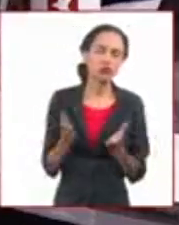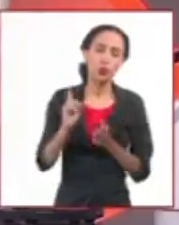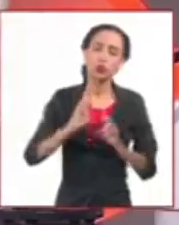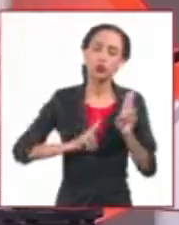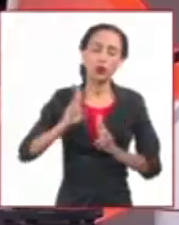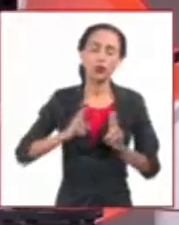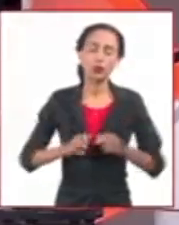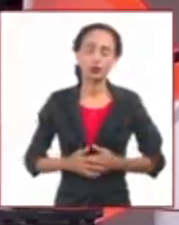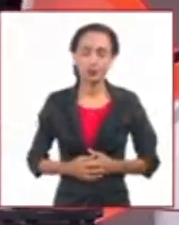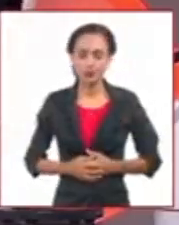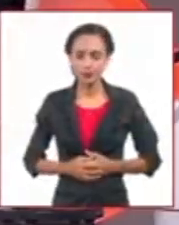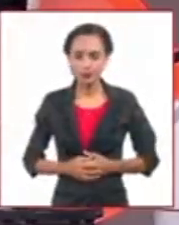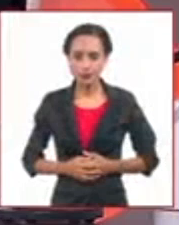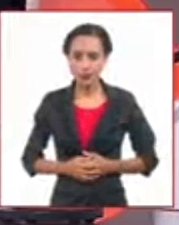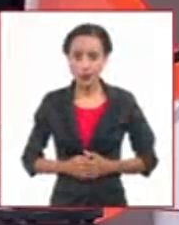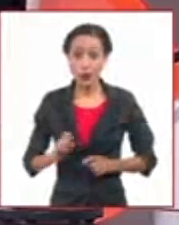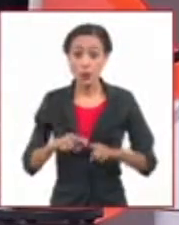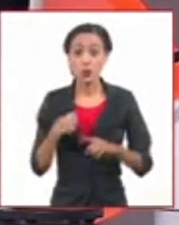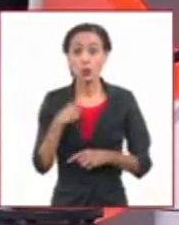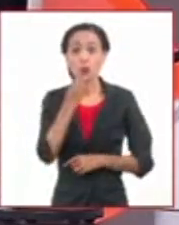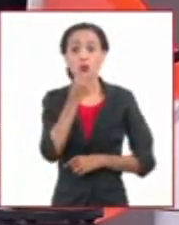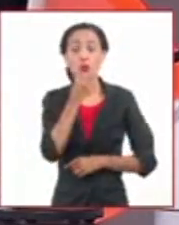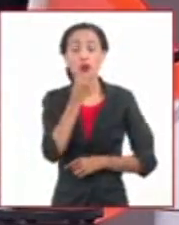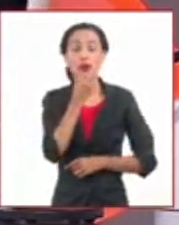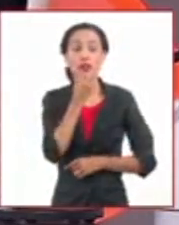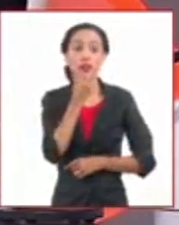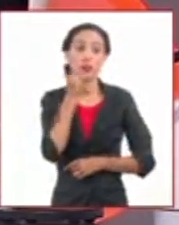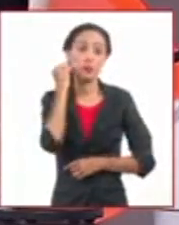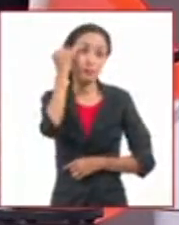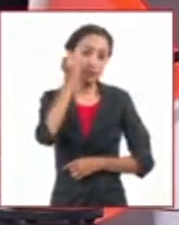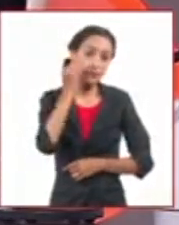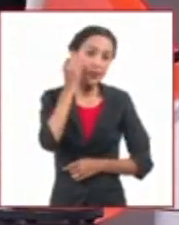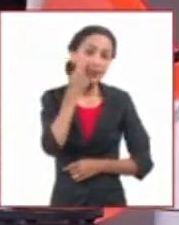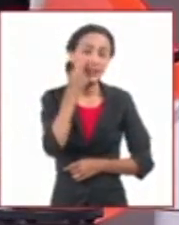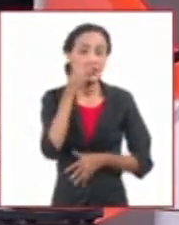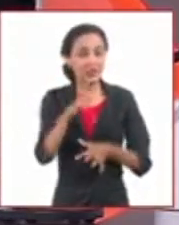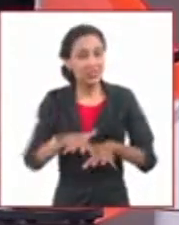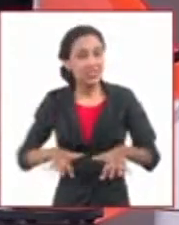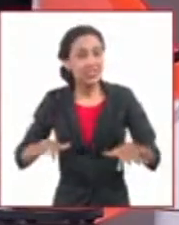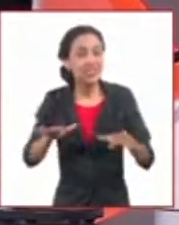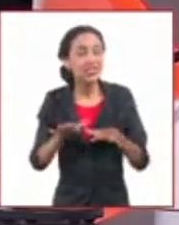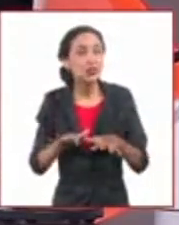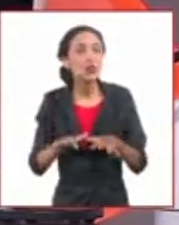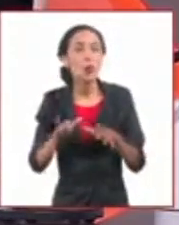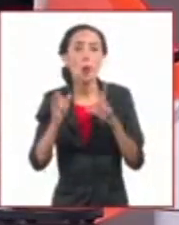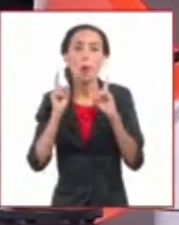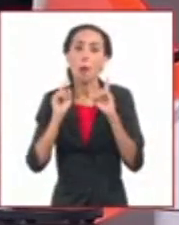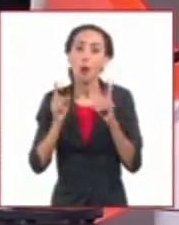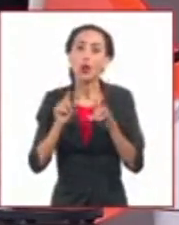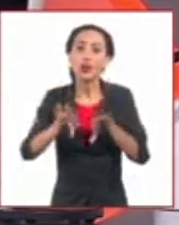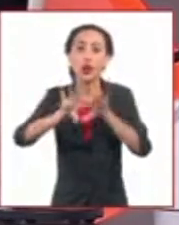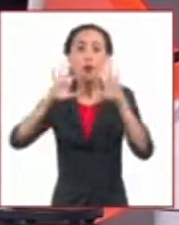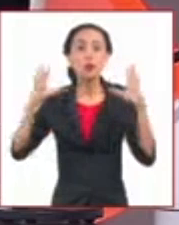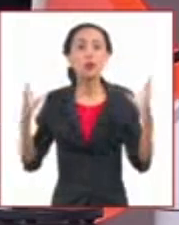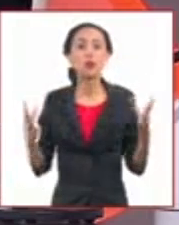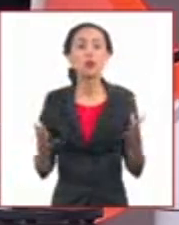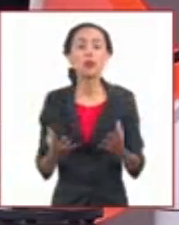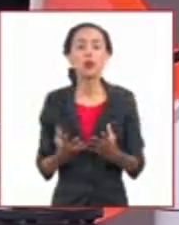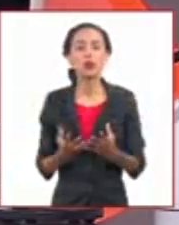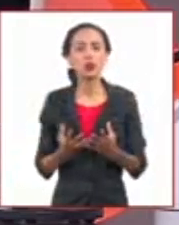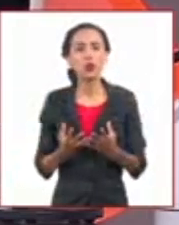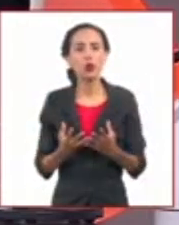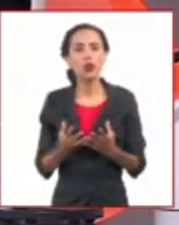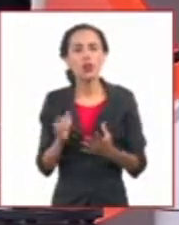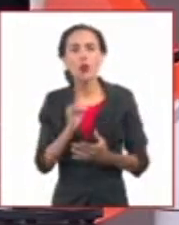ahora uno podría esperar viendo la el escenario político y mundial pues una mayor y pudiéramos decir quizás